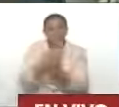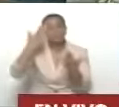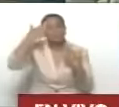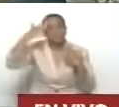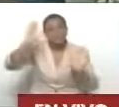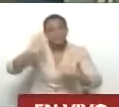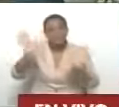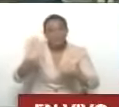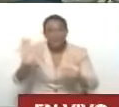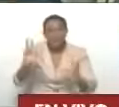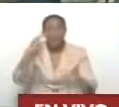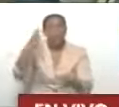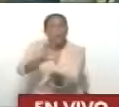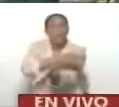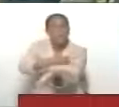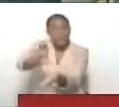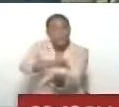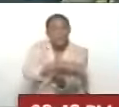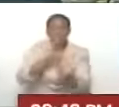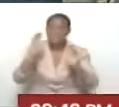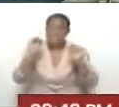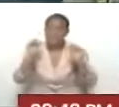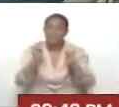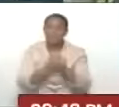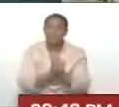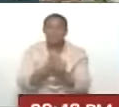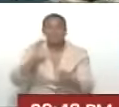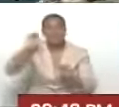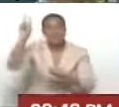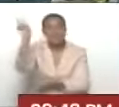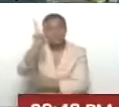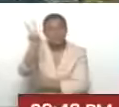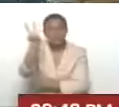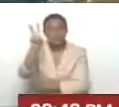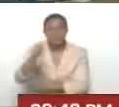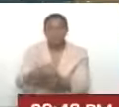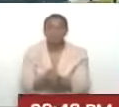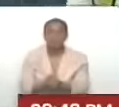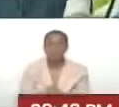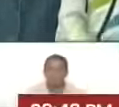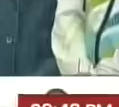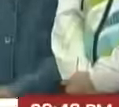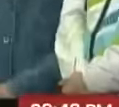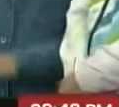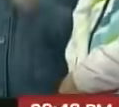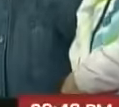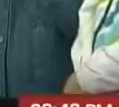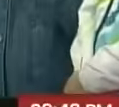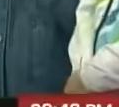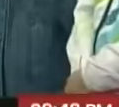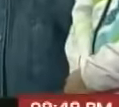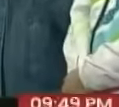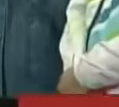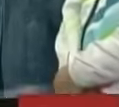programa con música. ¡Que viva Venezuela! ¡Viva! Nos vemos pronto.